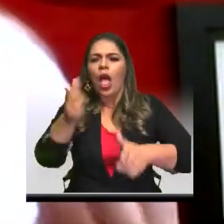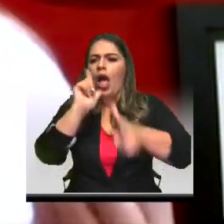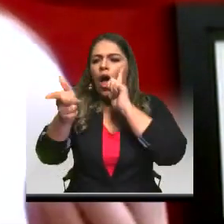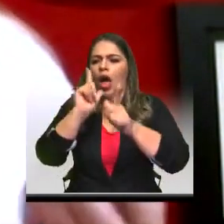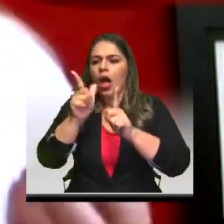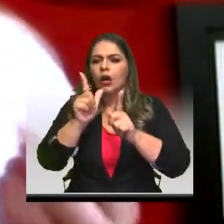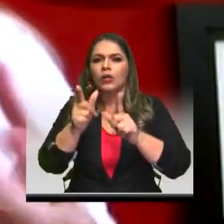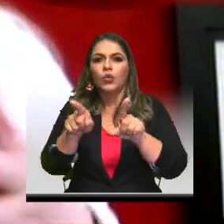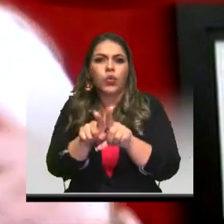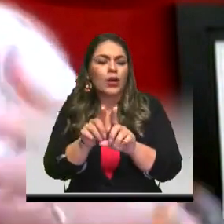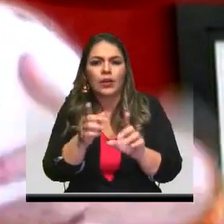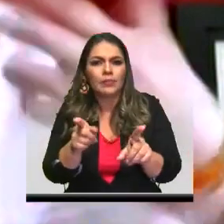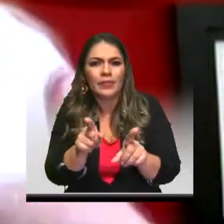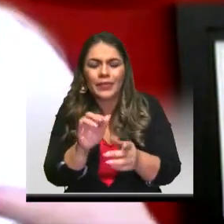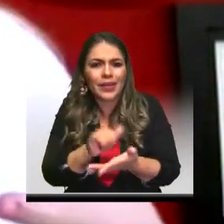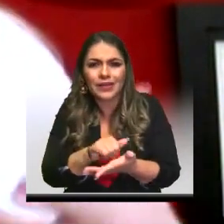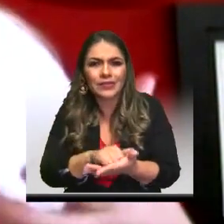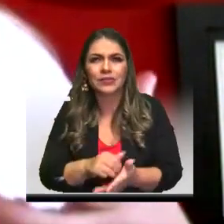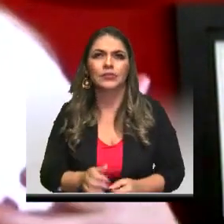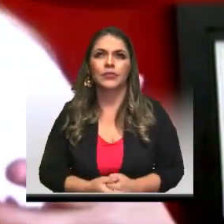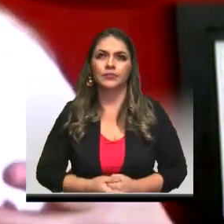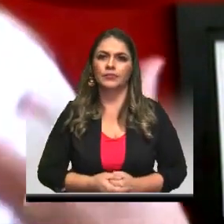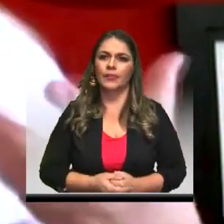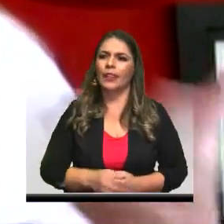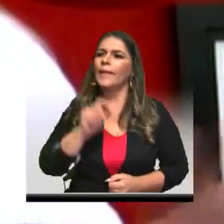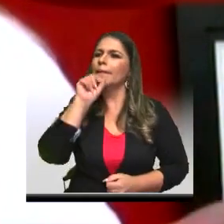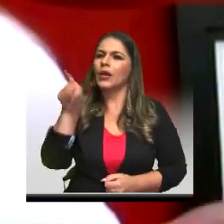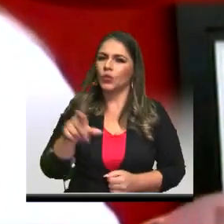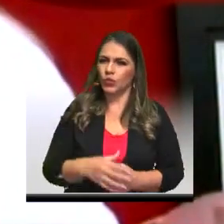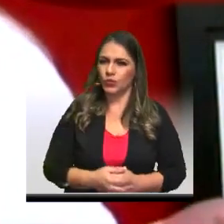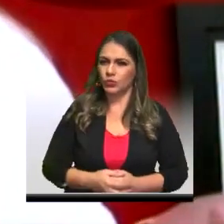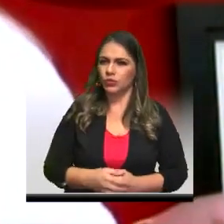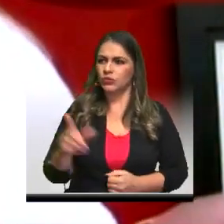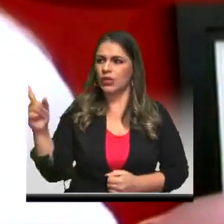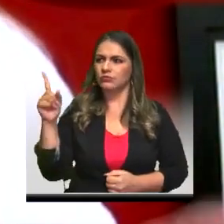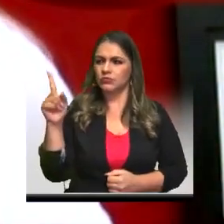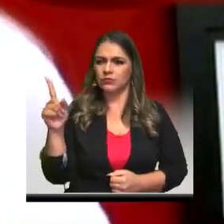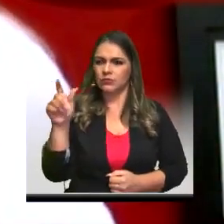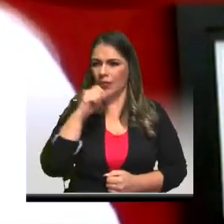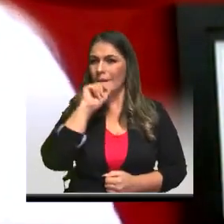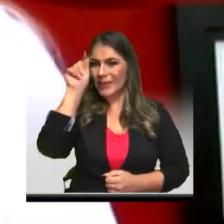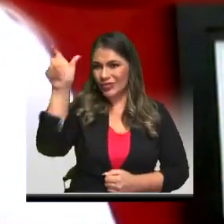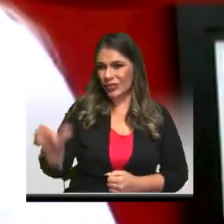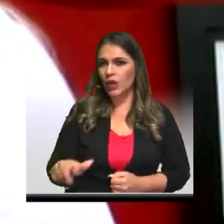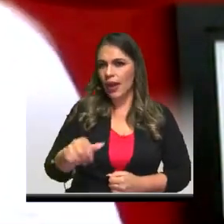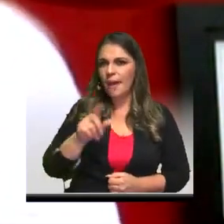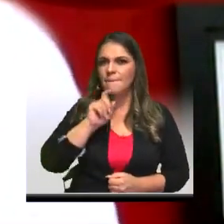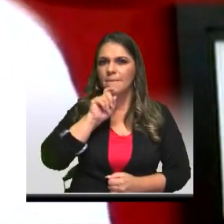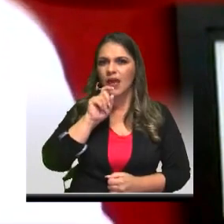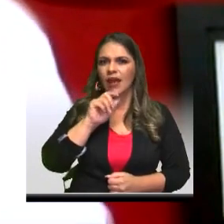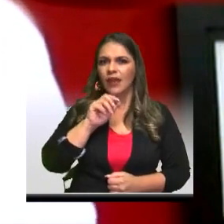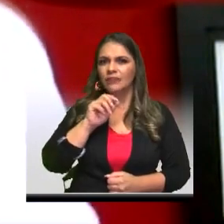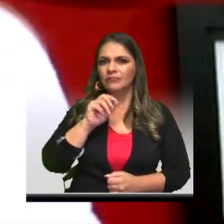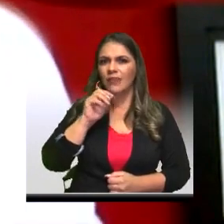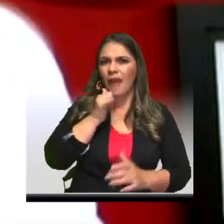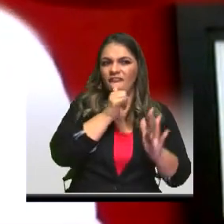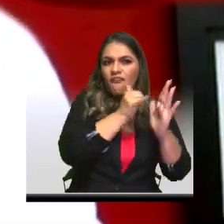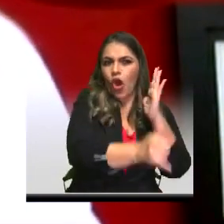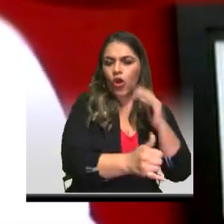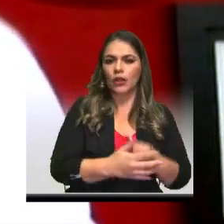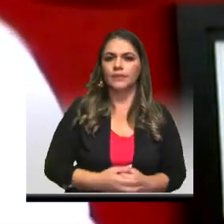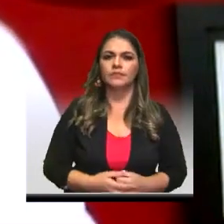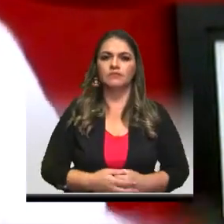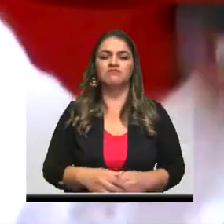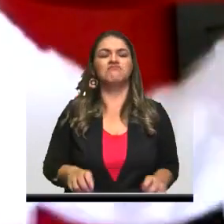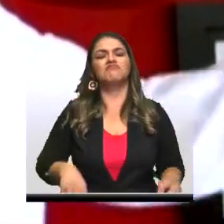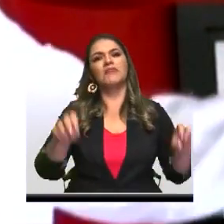violadores seriales y le decía, es que, ¿en qué momento es cuando tú decides salir y violar a una mujer? ¿No? Dice, es que yo estoy sentado